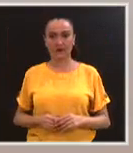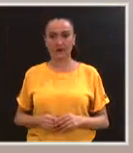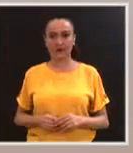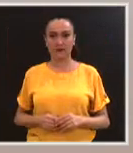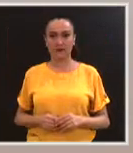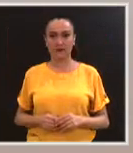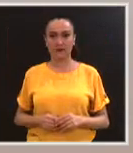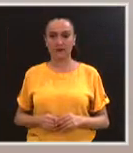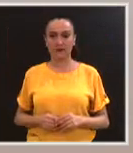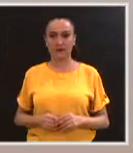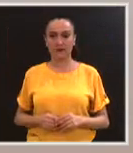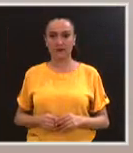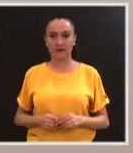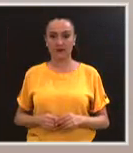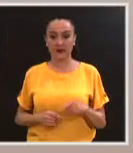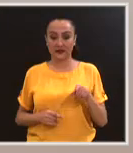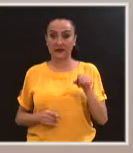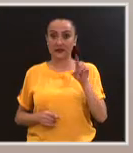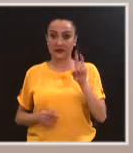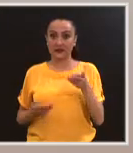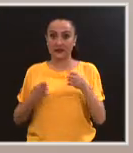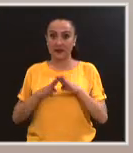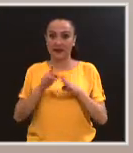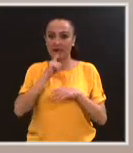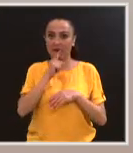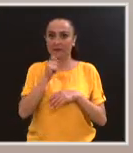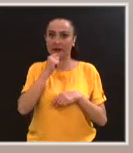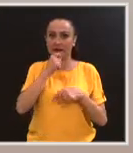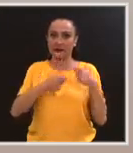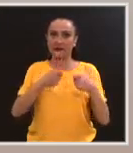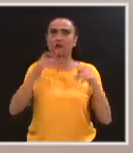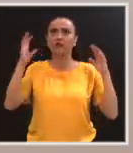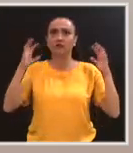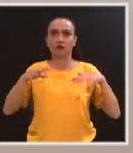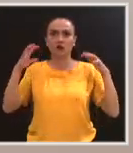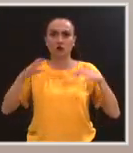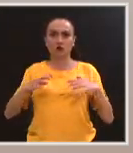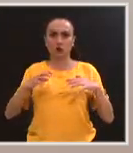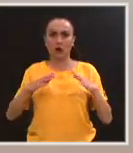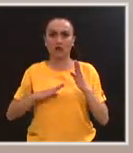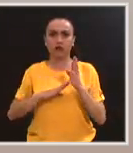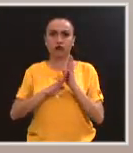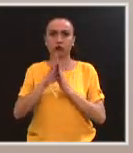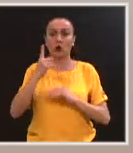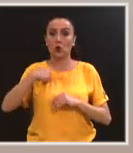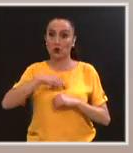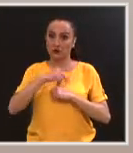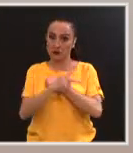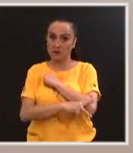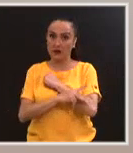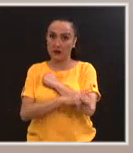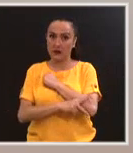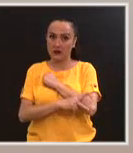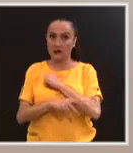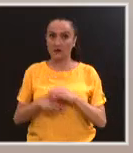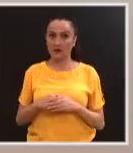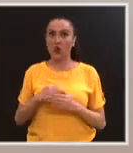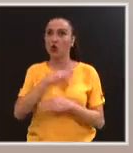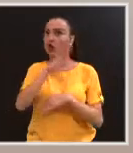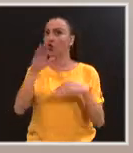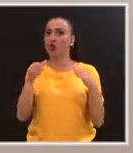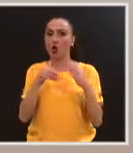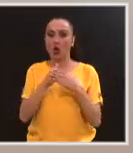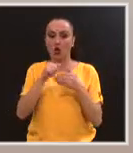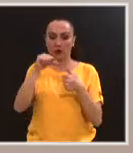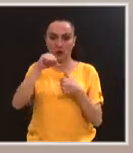lluvias a partir de este cierre de mes de septiembre las lluvias estarían aumentando en nuestro país y en Sí en toda la región